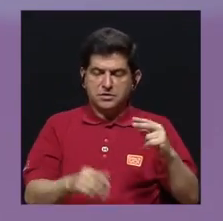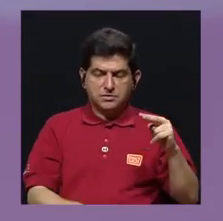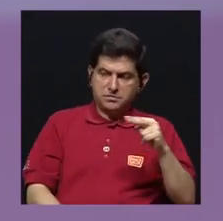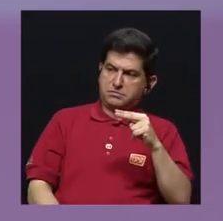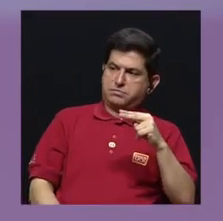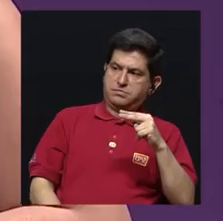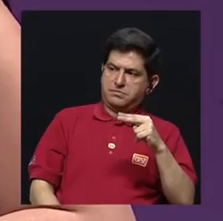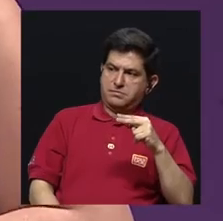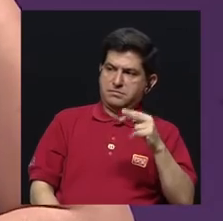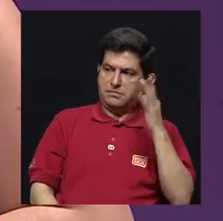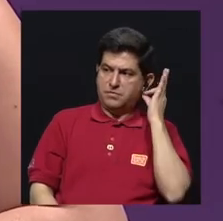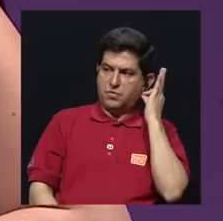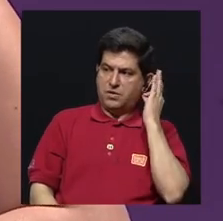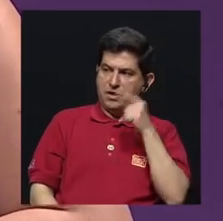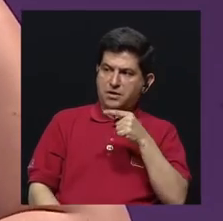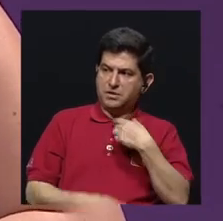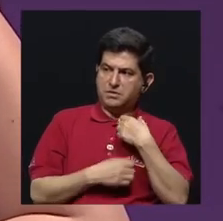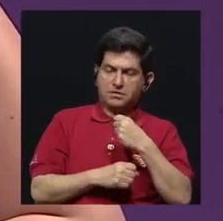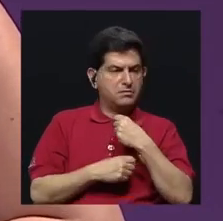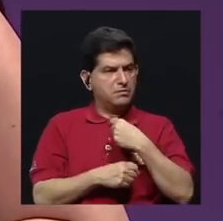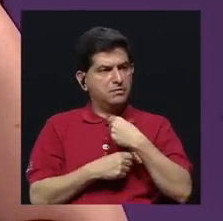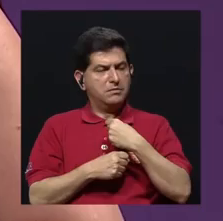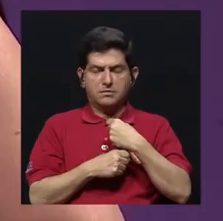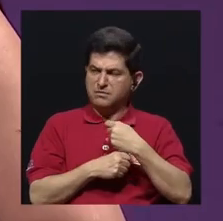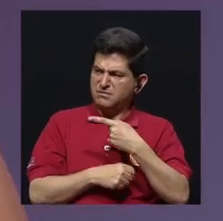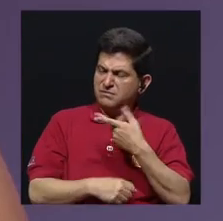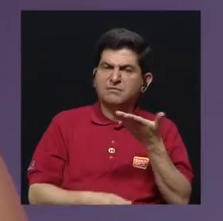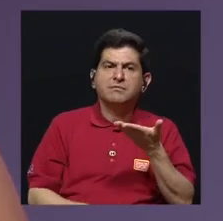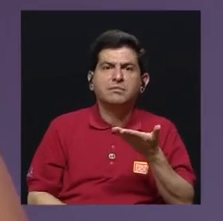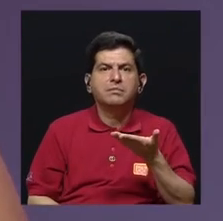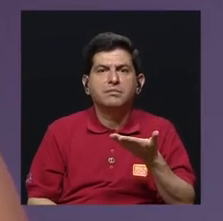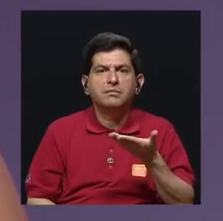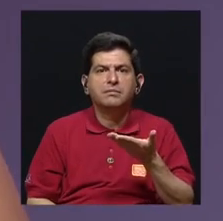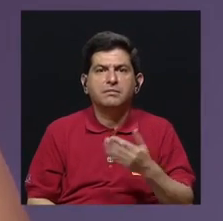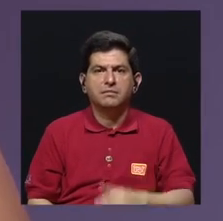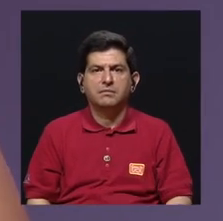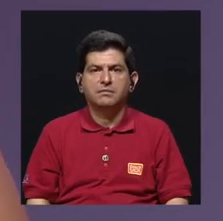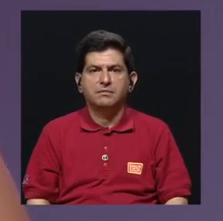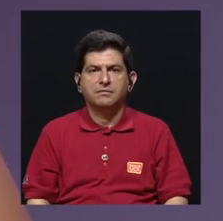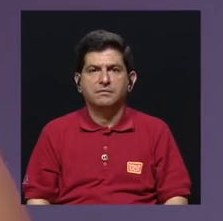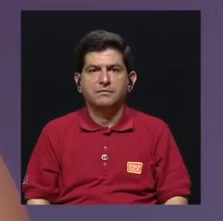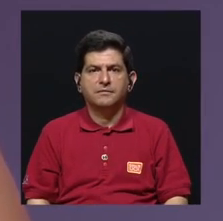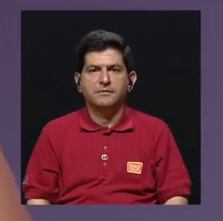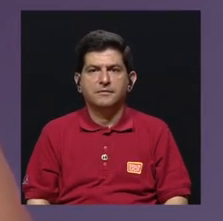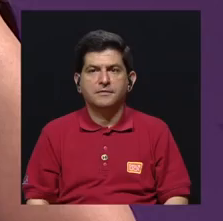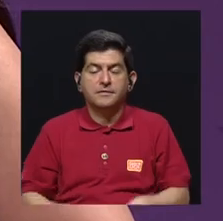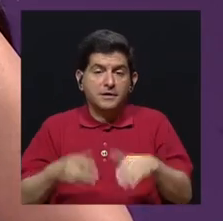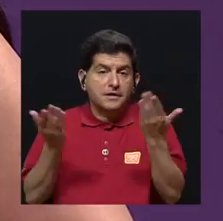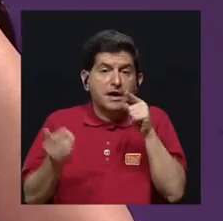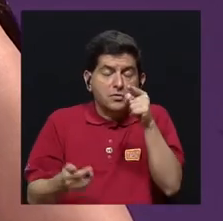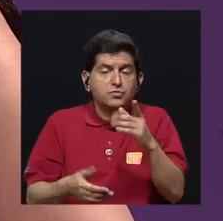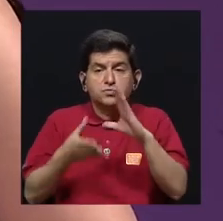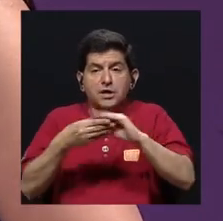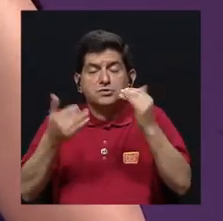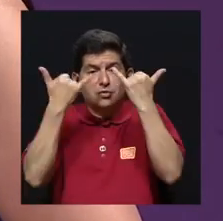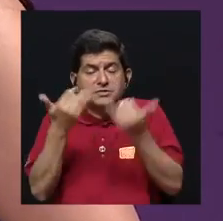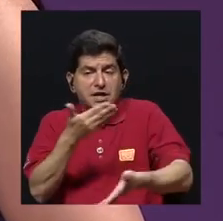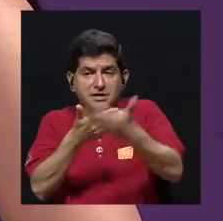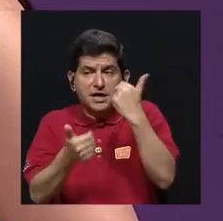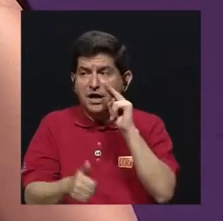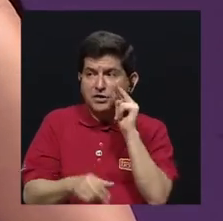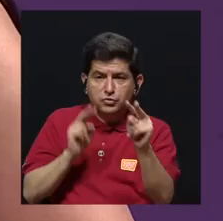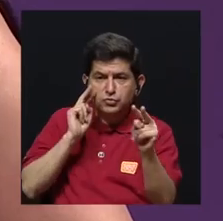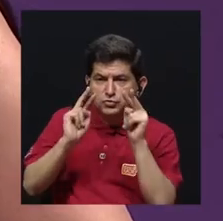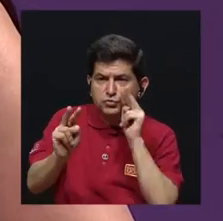otro van como un grupo de chicas con pancartas y todo esto, ¿verdad? Entonces, ustedes han